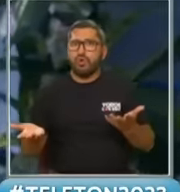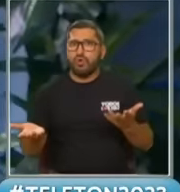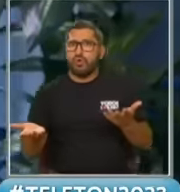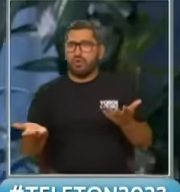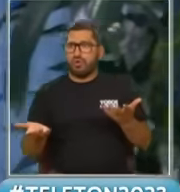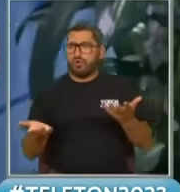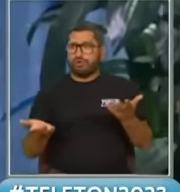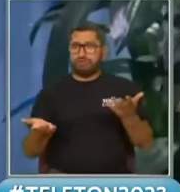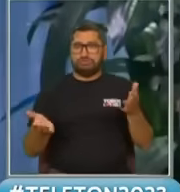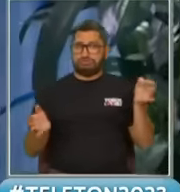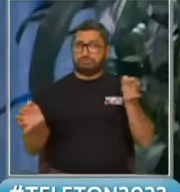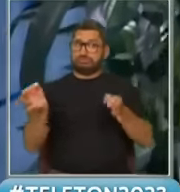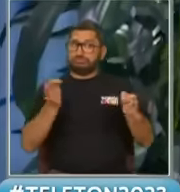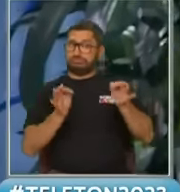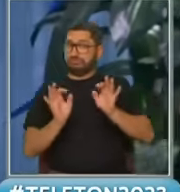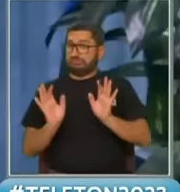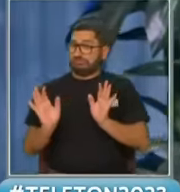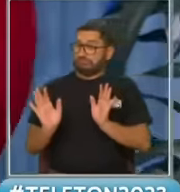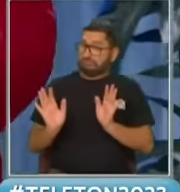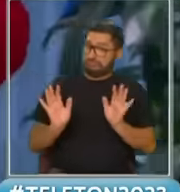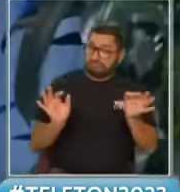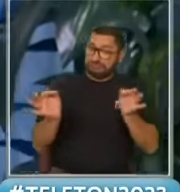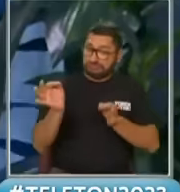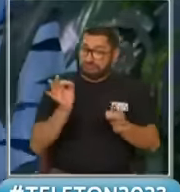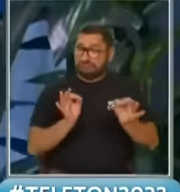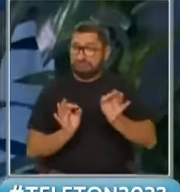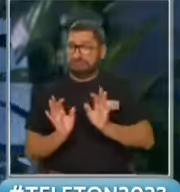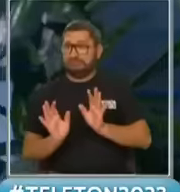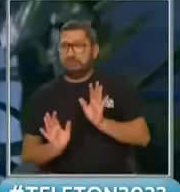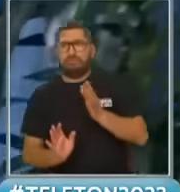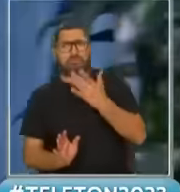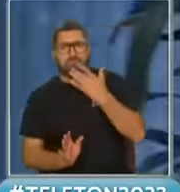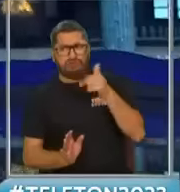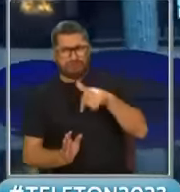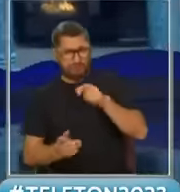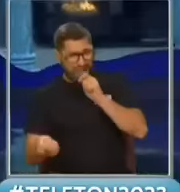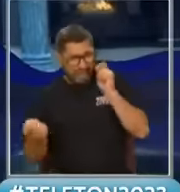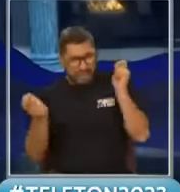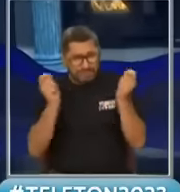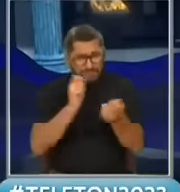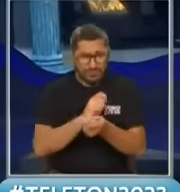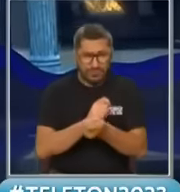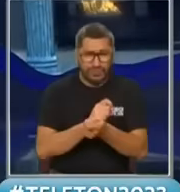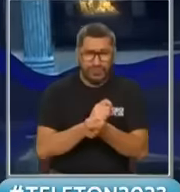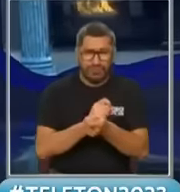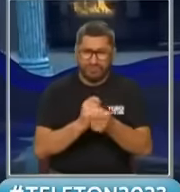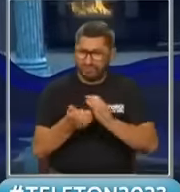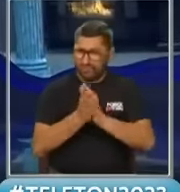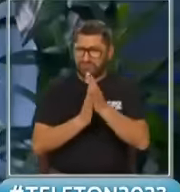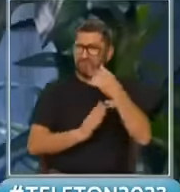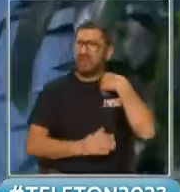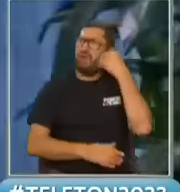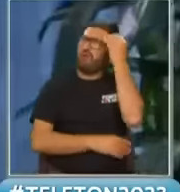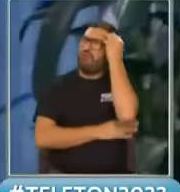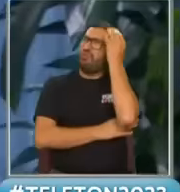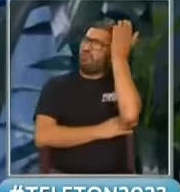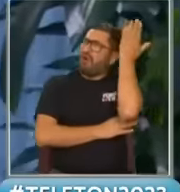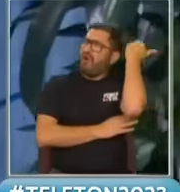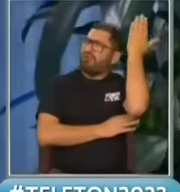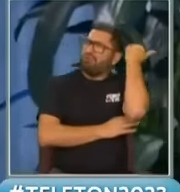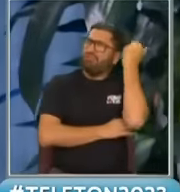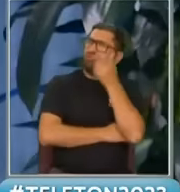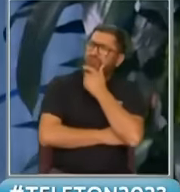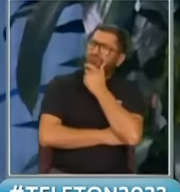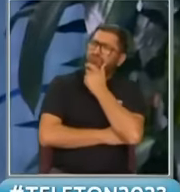Dicen. Dicen. Porque ha cambiado todo, todo ha cambiado. Yo me acuerdo, por ejemplo, en el tiempo de cuando